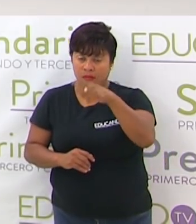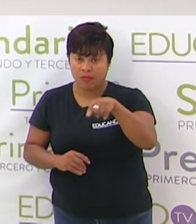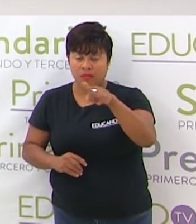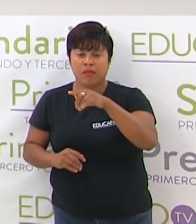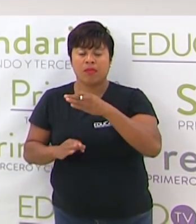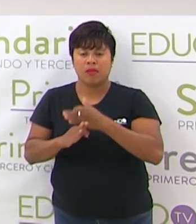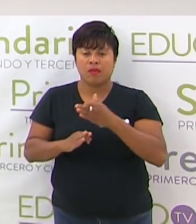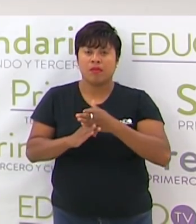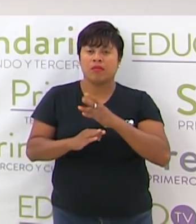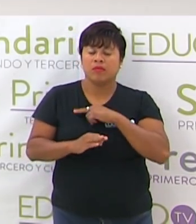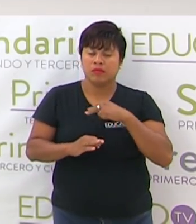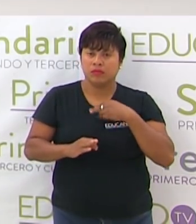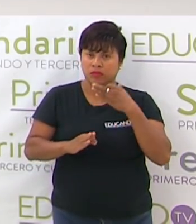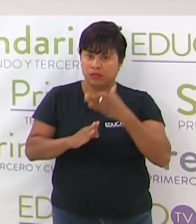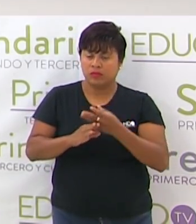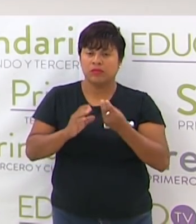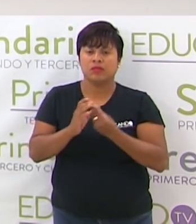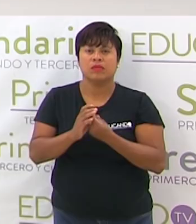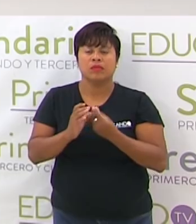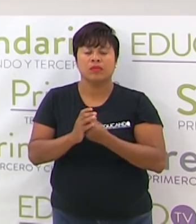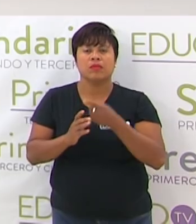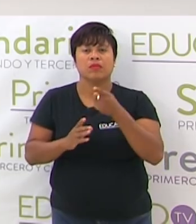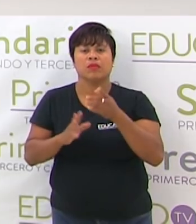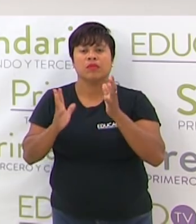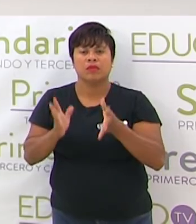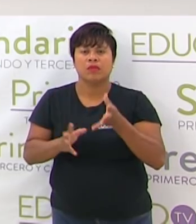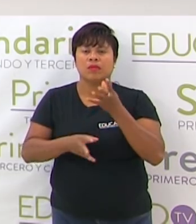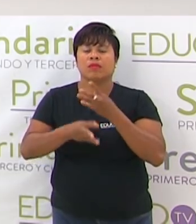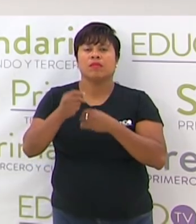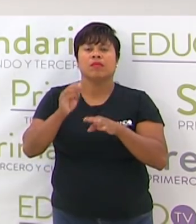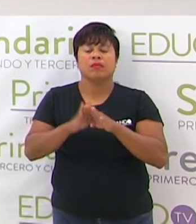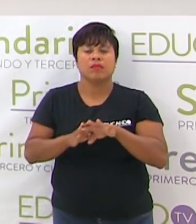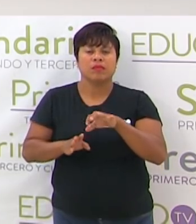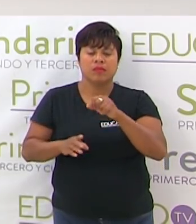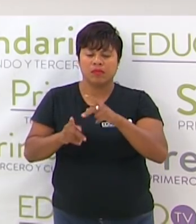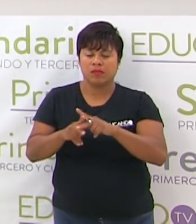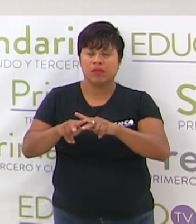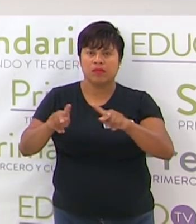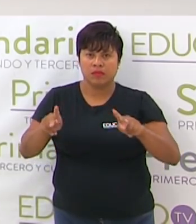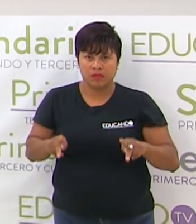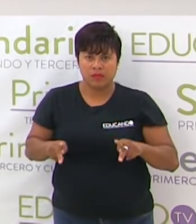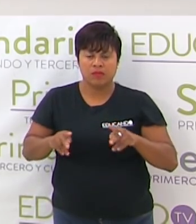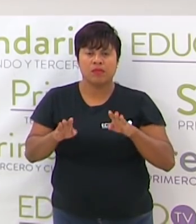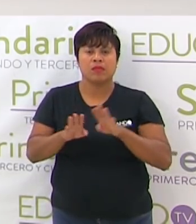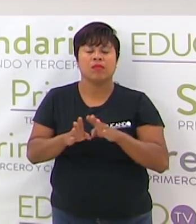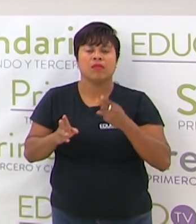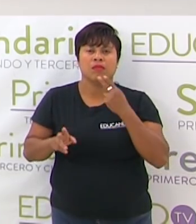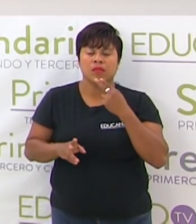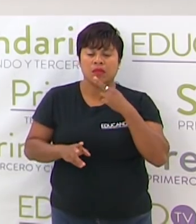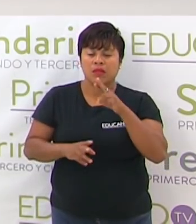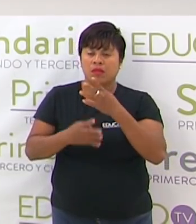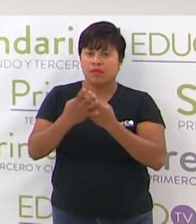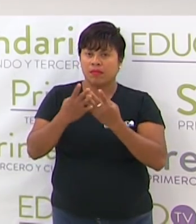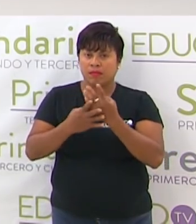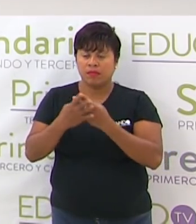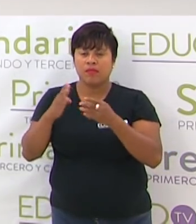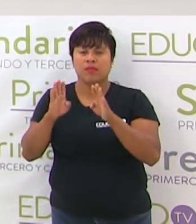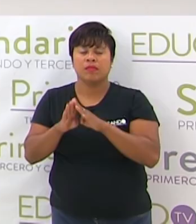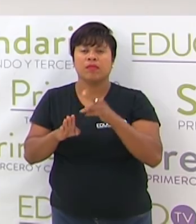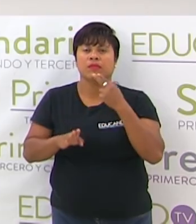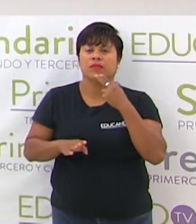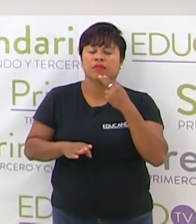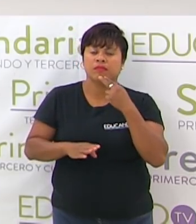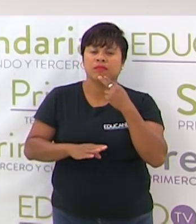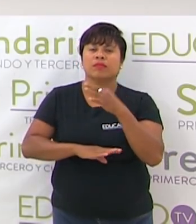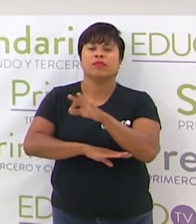que con todo lo que vimos el día de hoy, tú ya hayas aprendido a sacar el perímetro tanto usando una retícula como